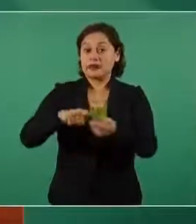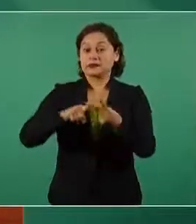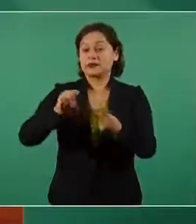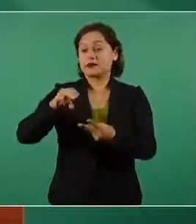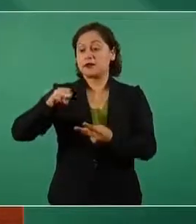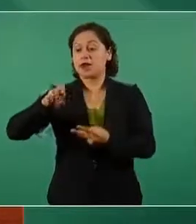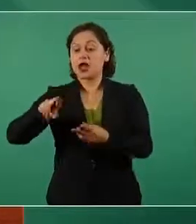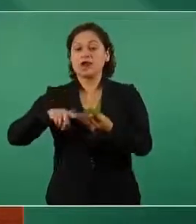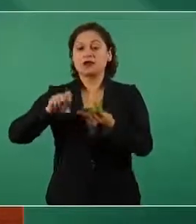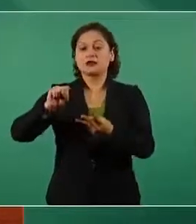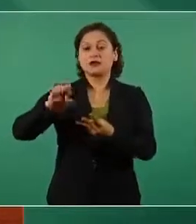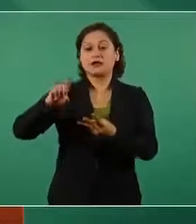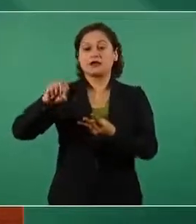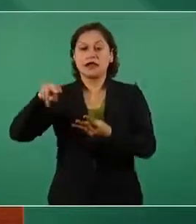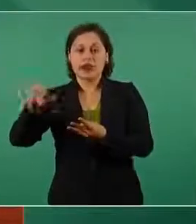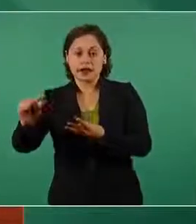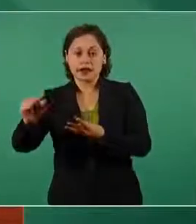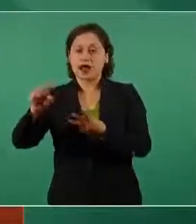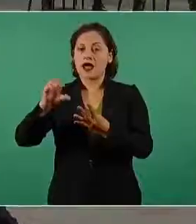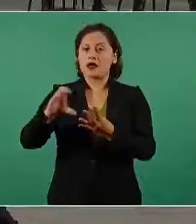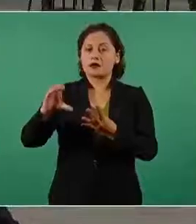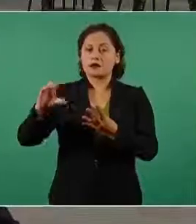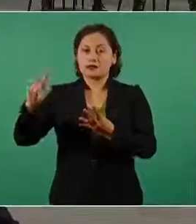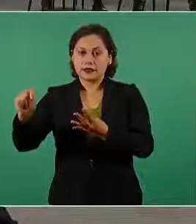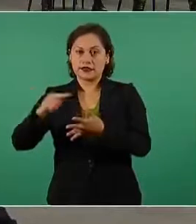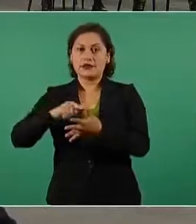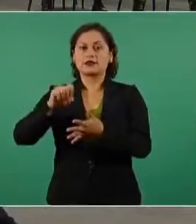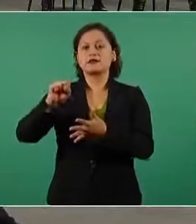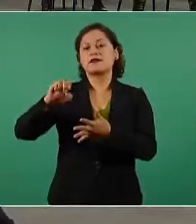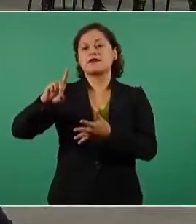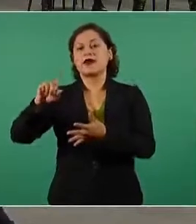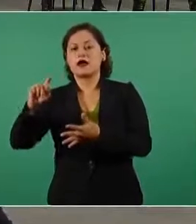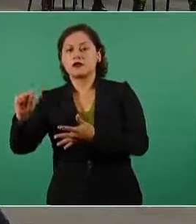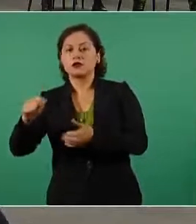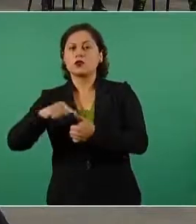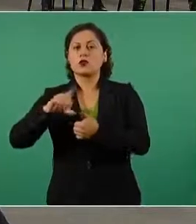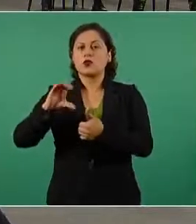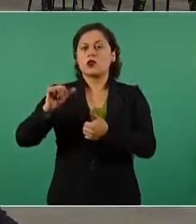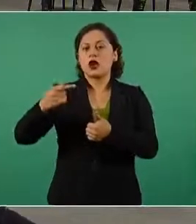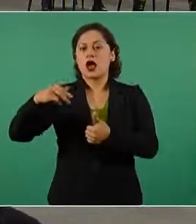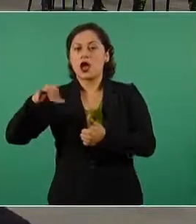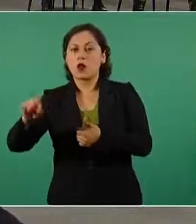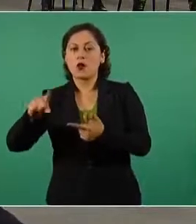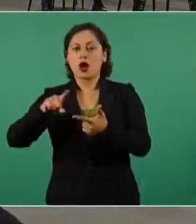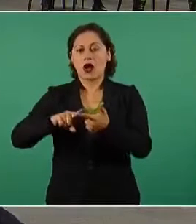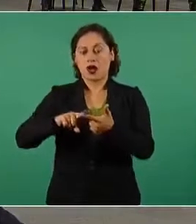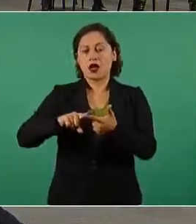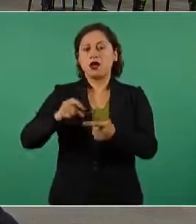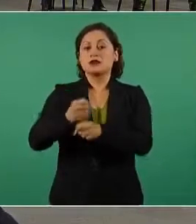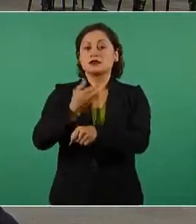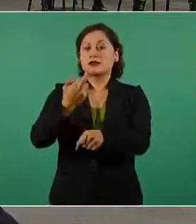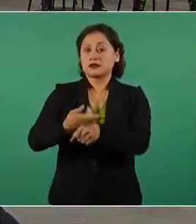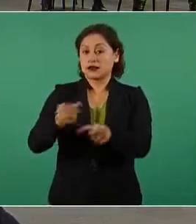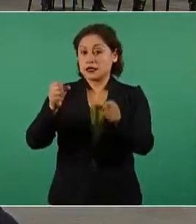de SEDENA, SST, SEDATU, CONAGUA, la Secretaría de Seguridad, la